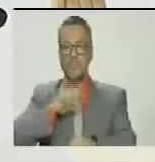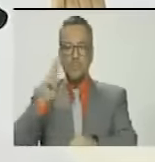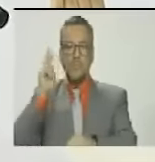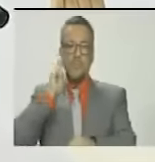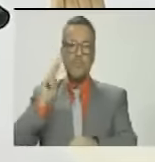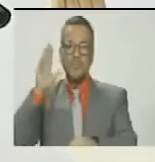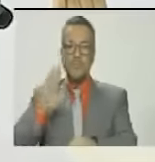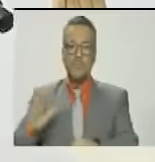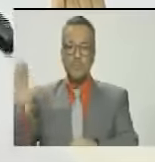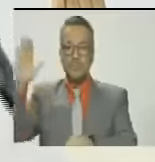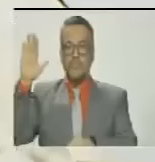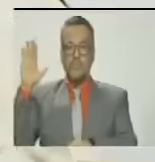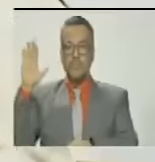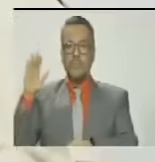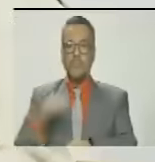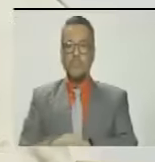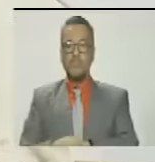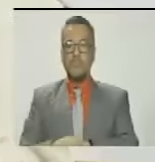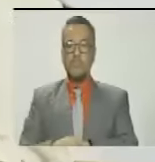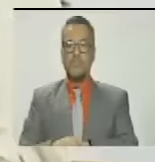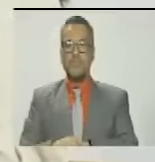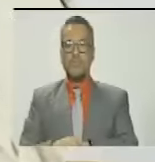República Bolivariana. ¿Lo jura?